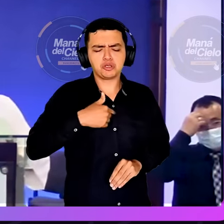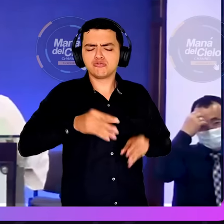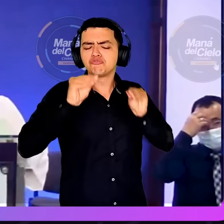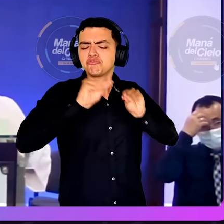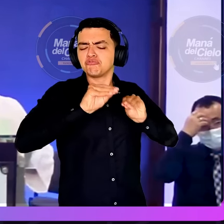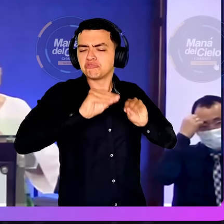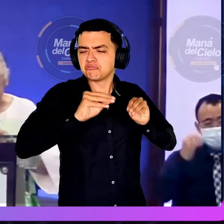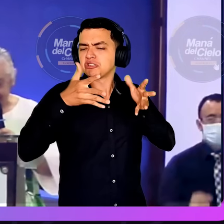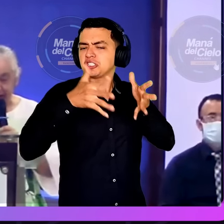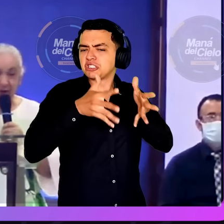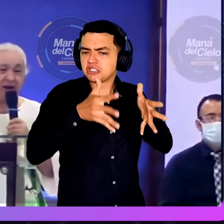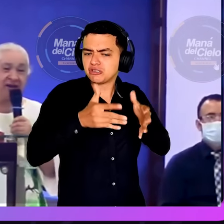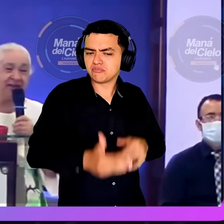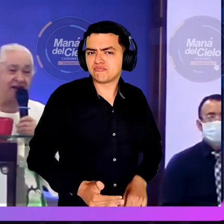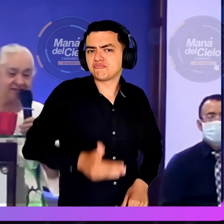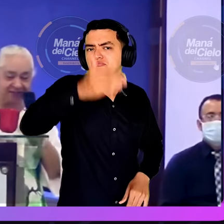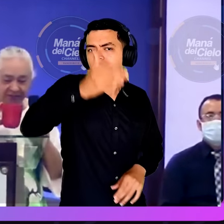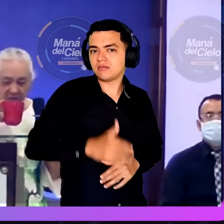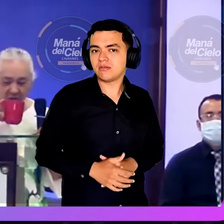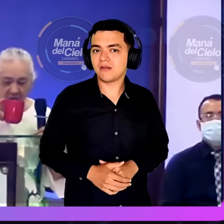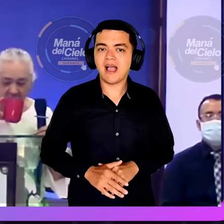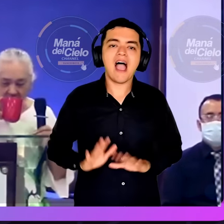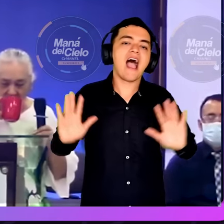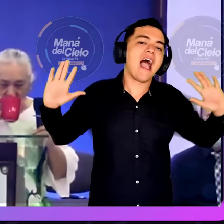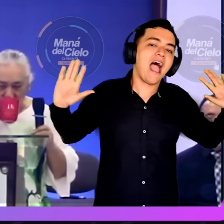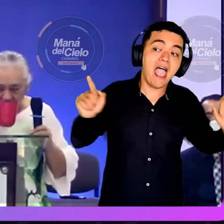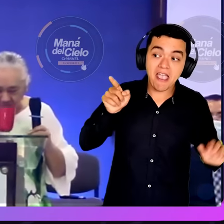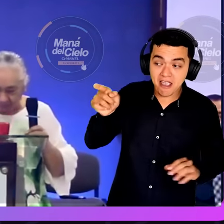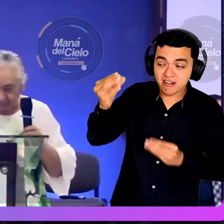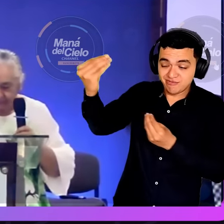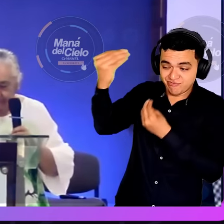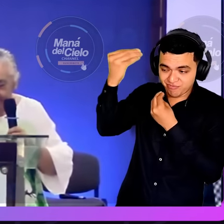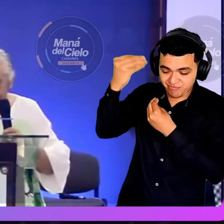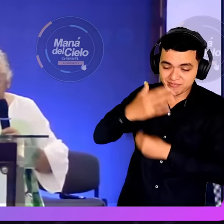Alabanzas al Señor. Digamos gloria a Dios.